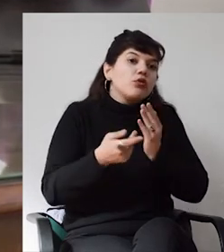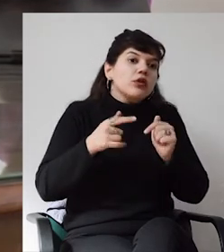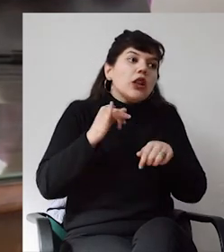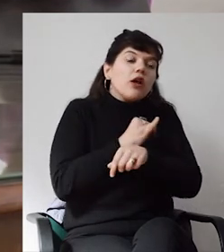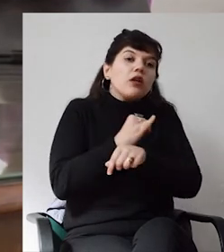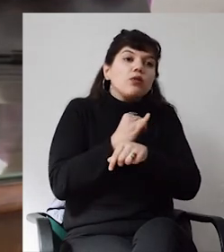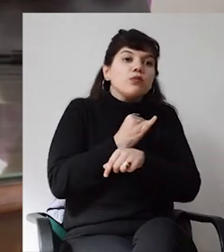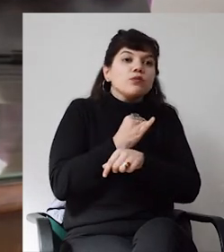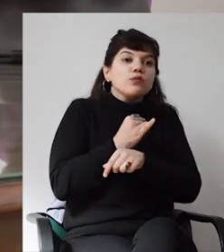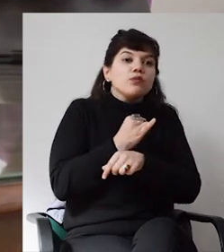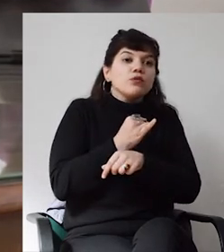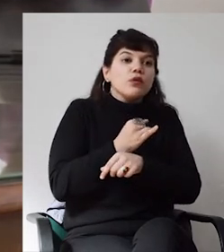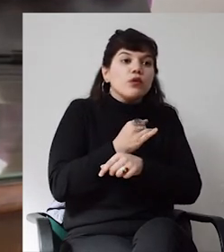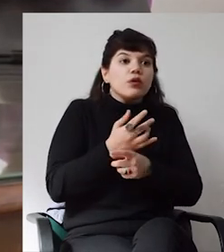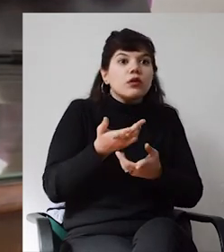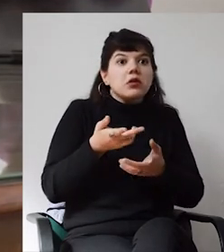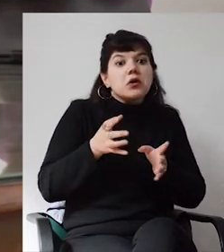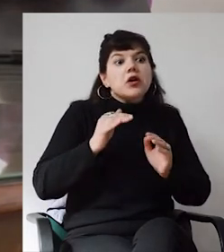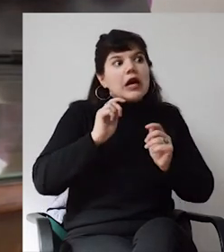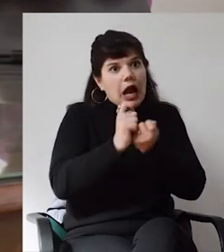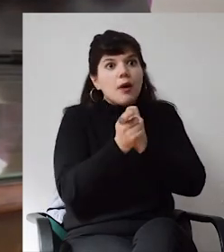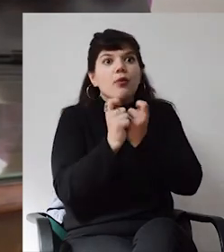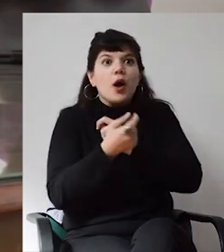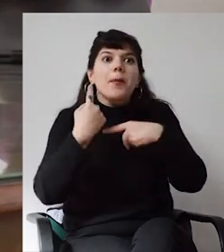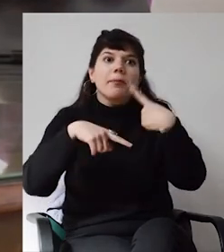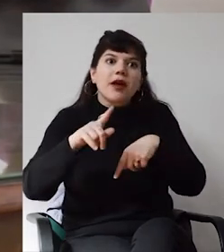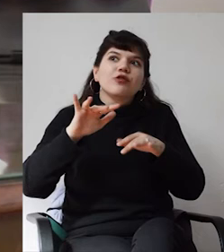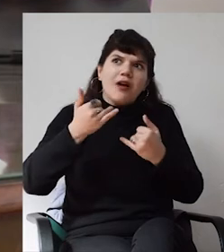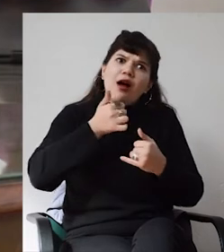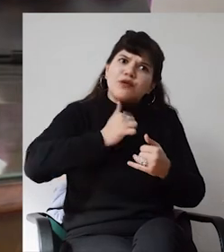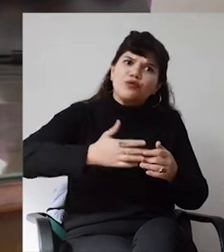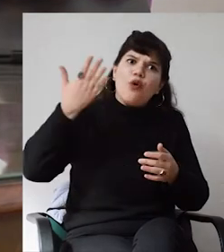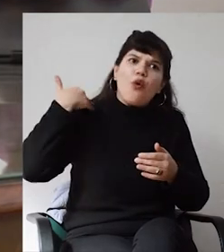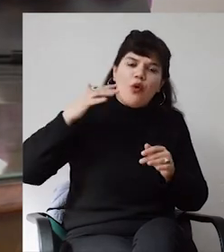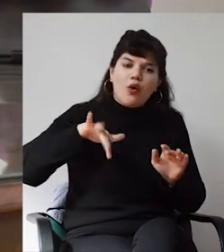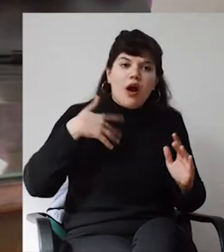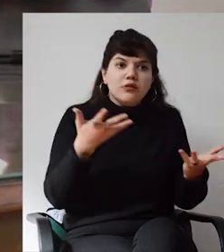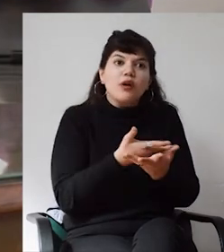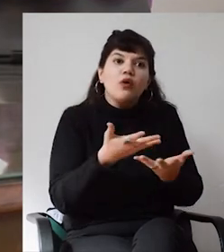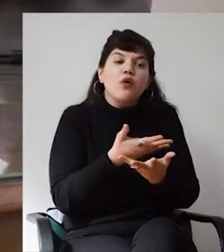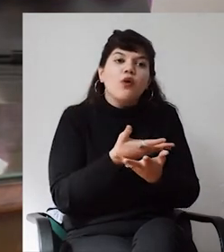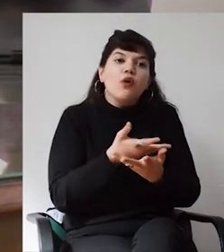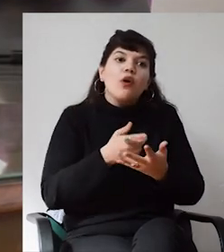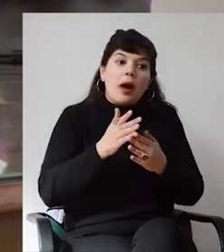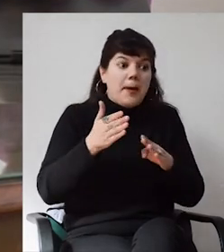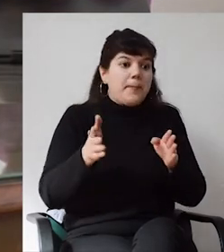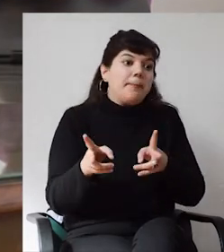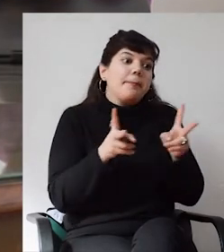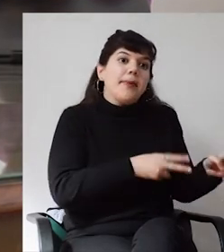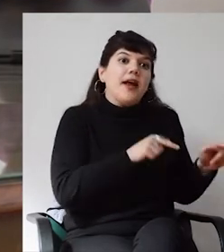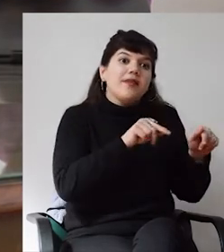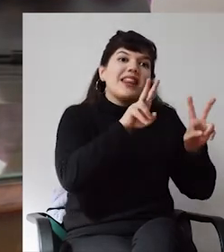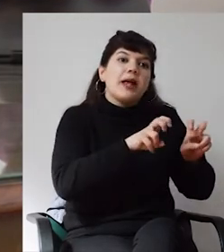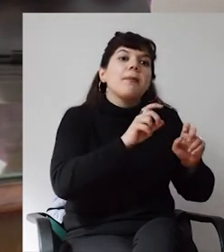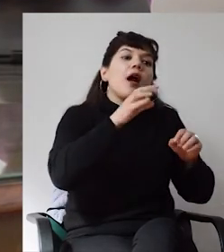es un proyecto institucional que ha mutado, pero que viene de lejos, que tiene una historia institucional que es